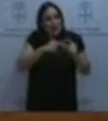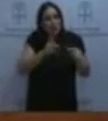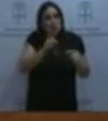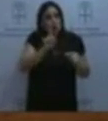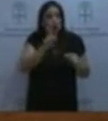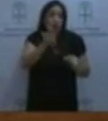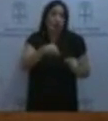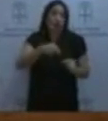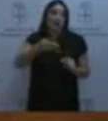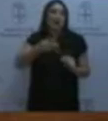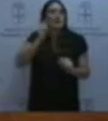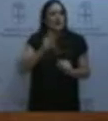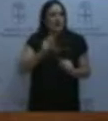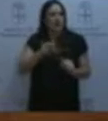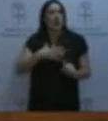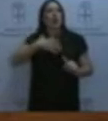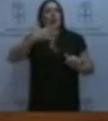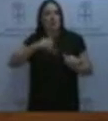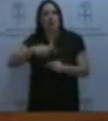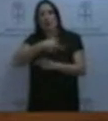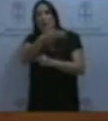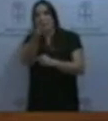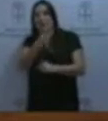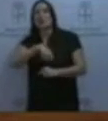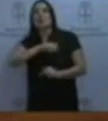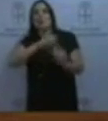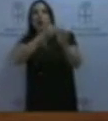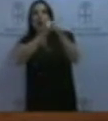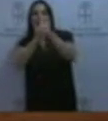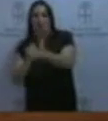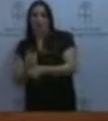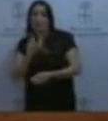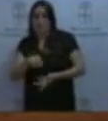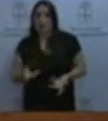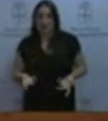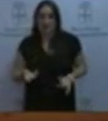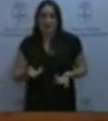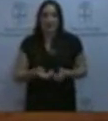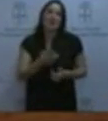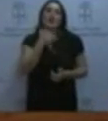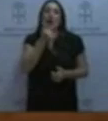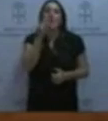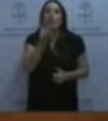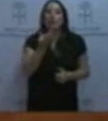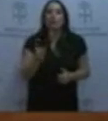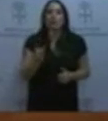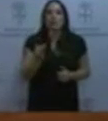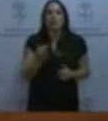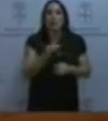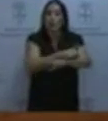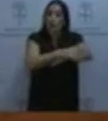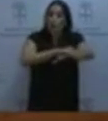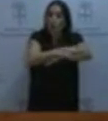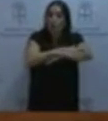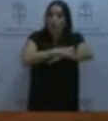es una sentencia que va a generar jurisprudencia en el conjunto del Estado, y sería algo muy positivo que el Gobierno, ya que